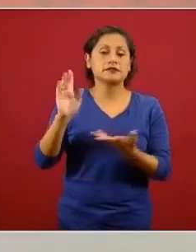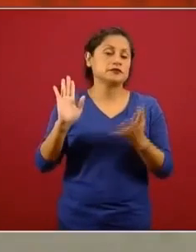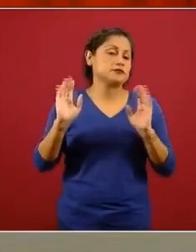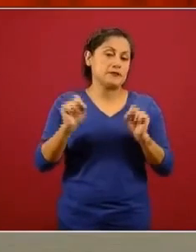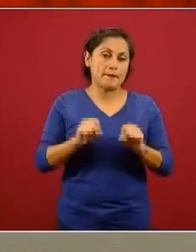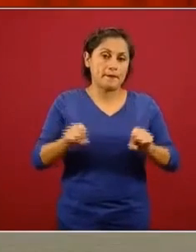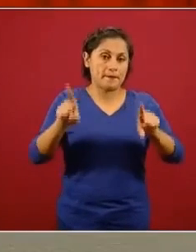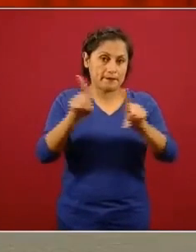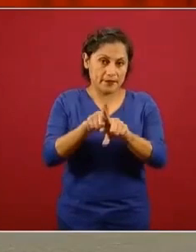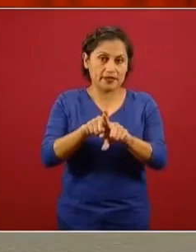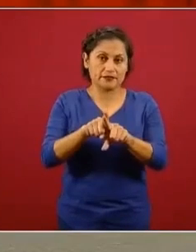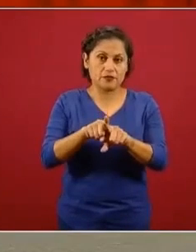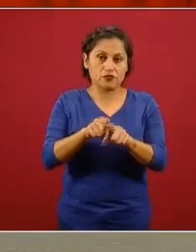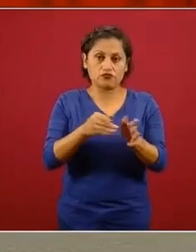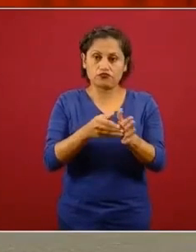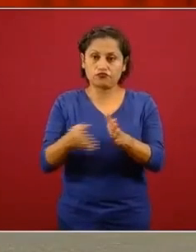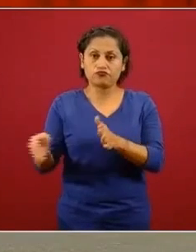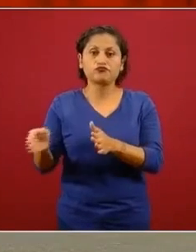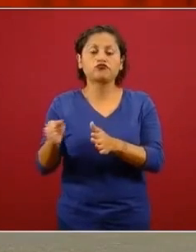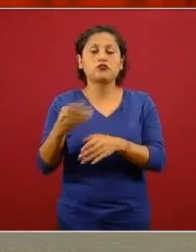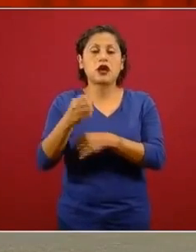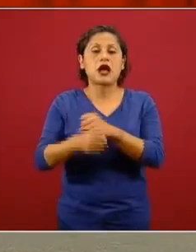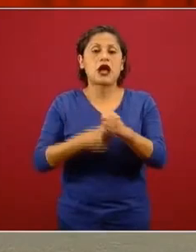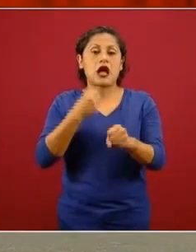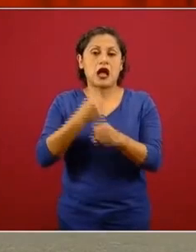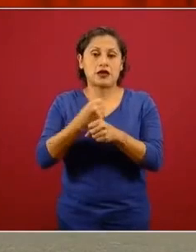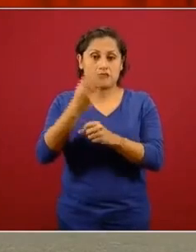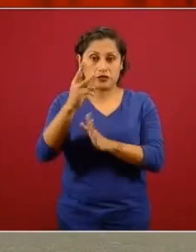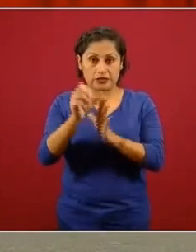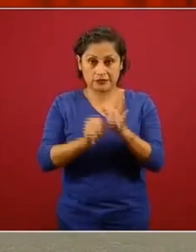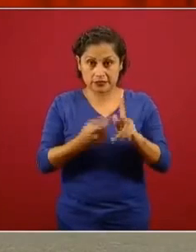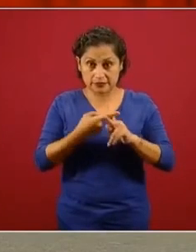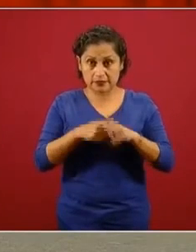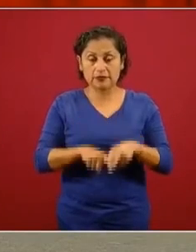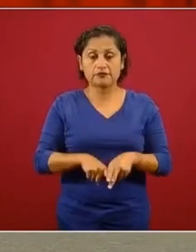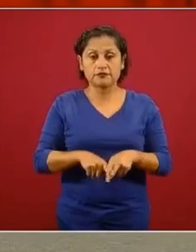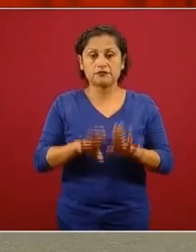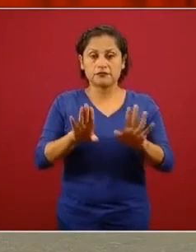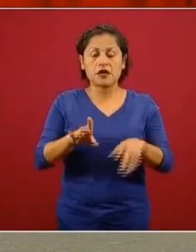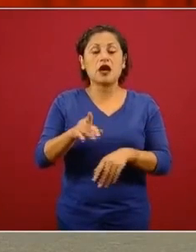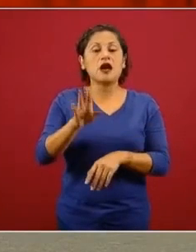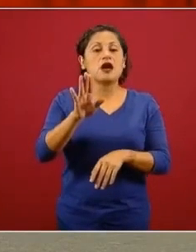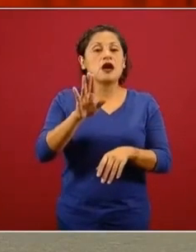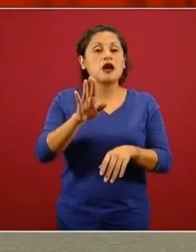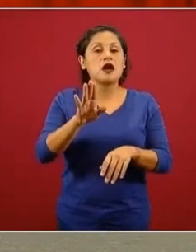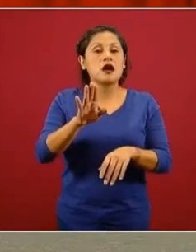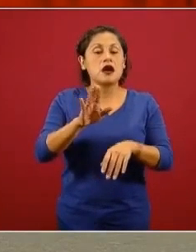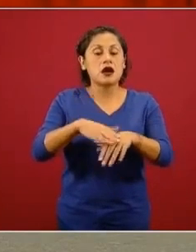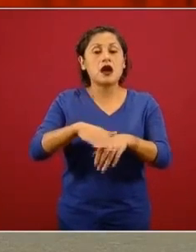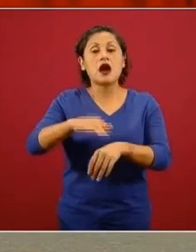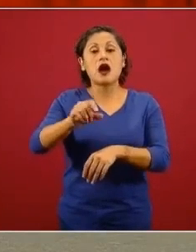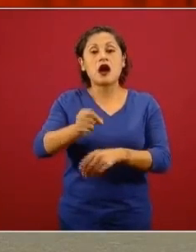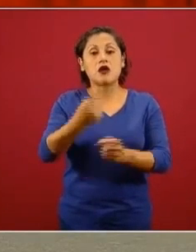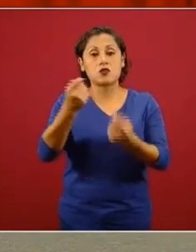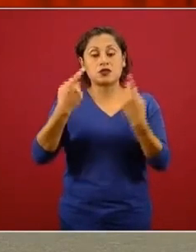trabajo durante el primer trimestre del año. Entonces, todas las personas que entraron al portal del Seguro Social